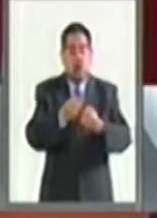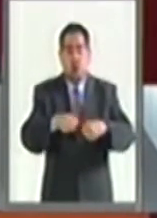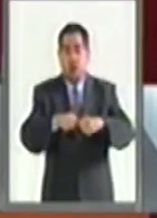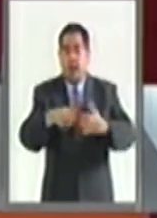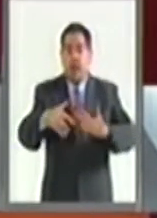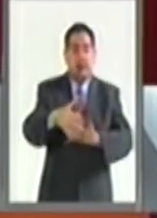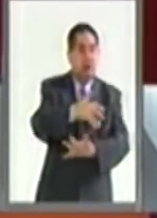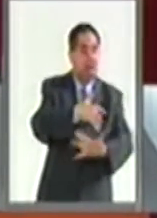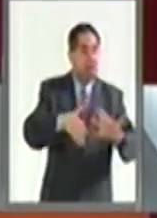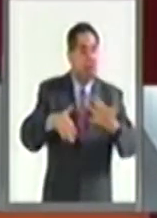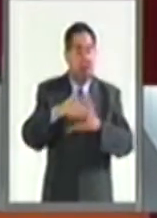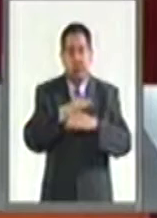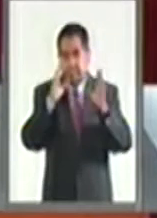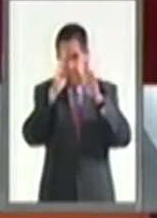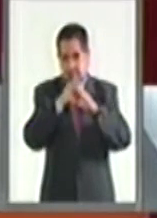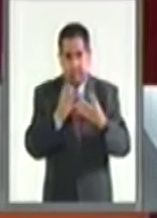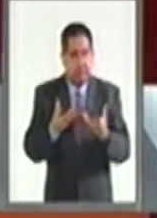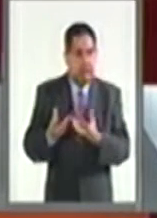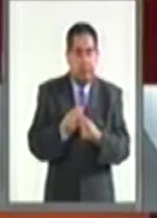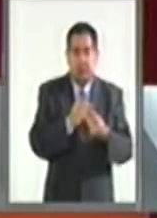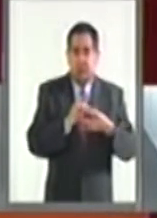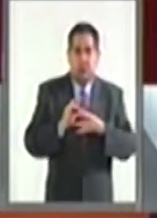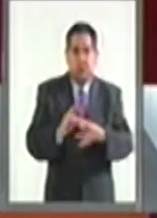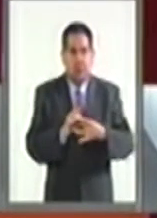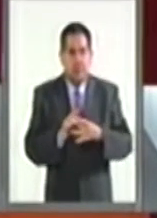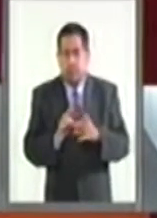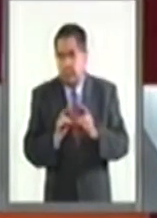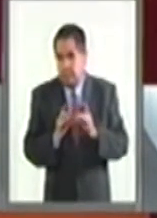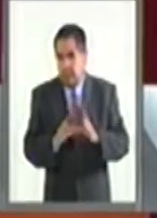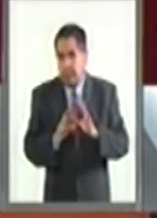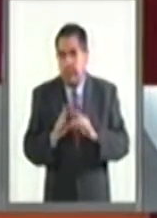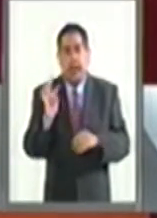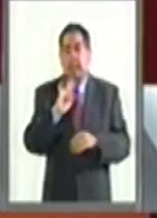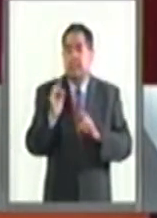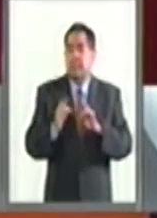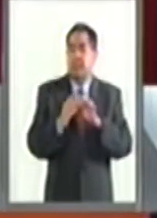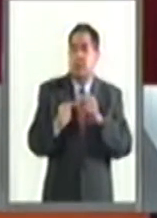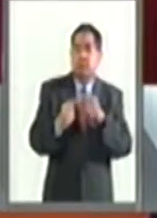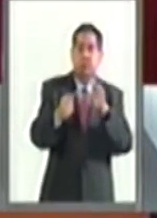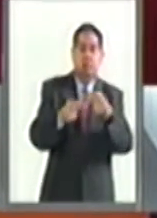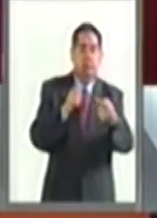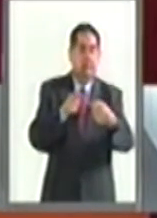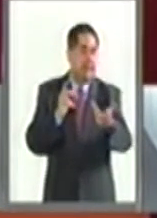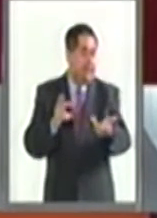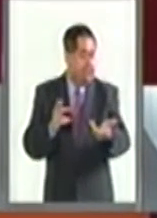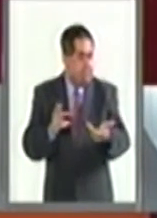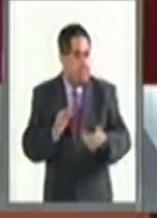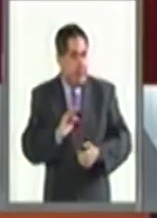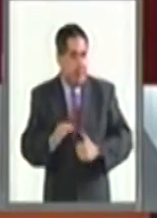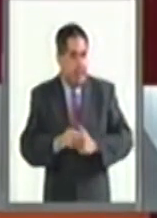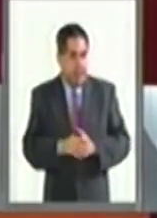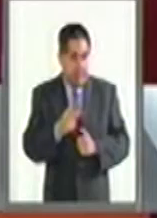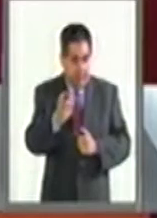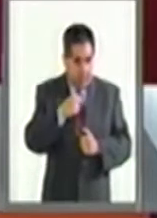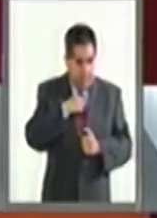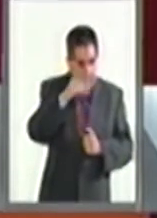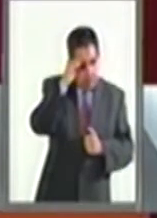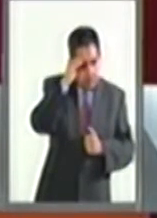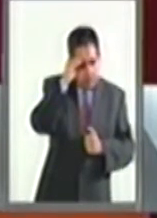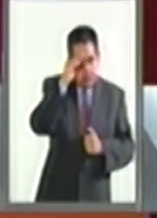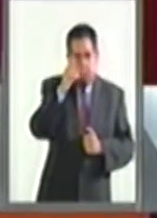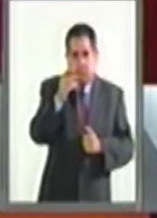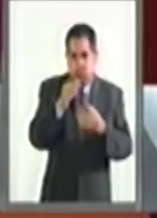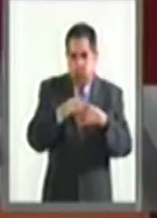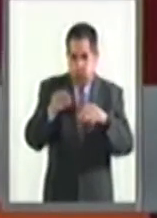sociedad, pueden llegar a suscitarse conflictos derivados en dicho proceso. Para ello,